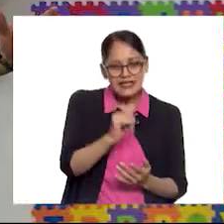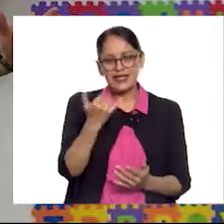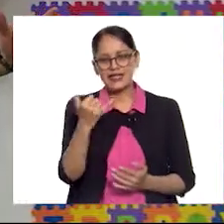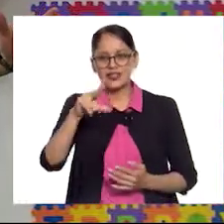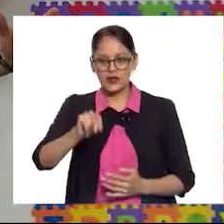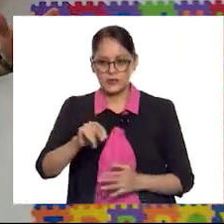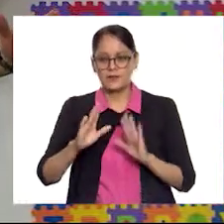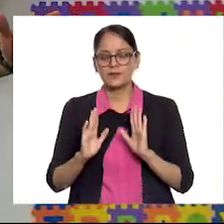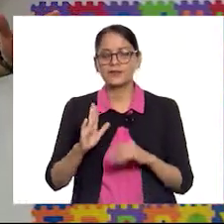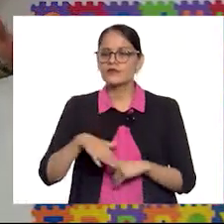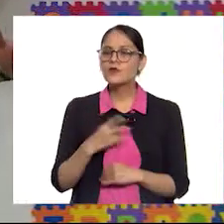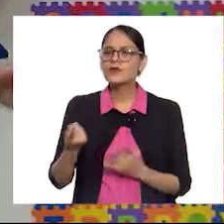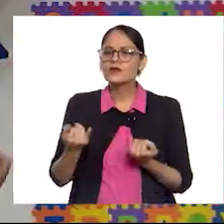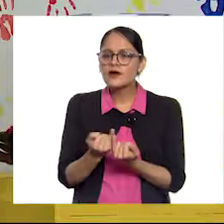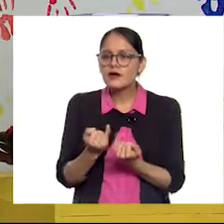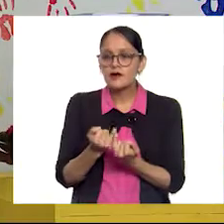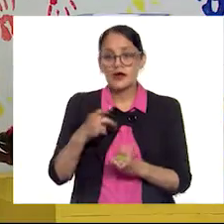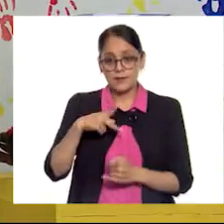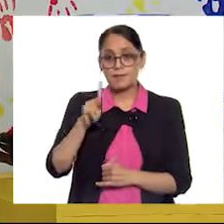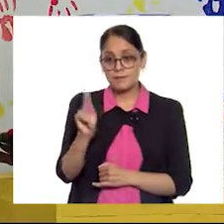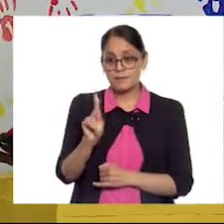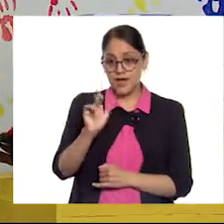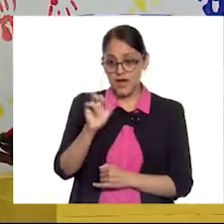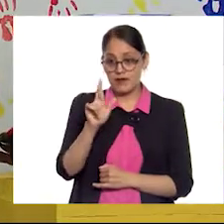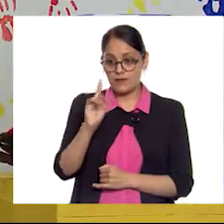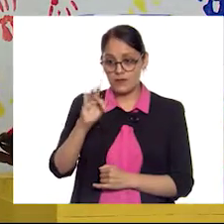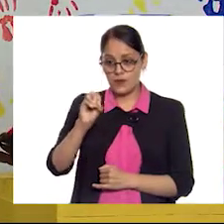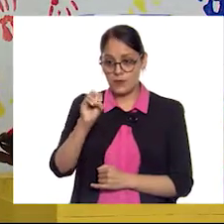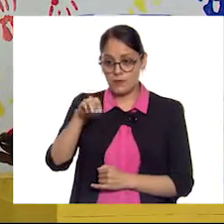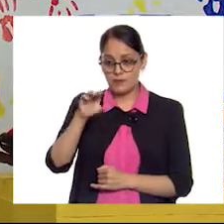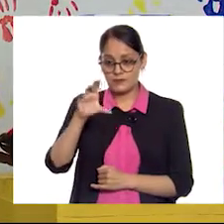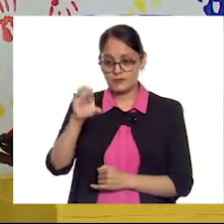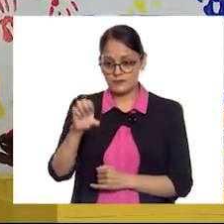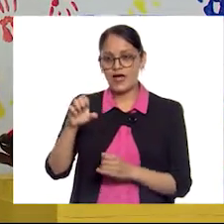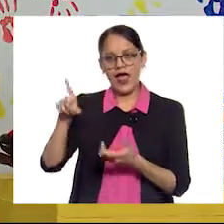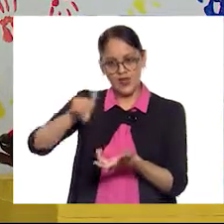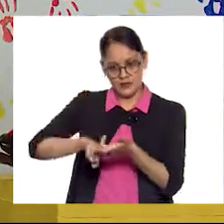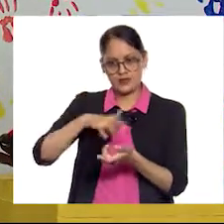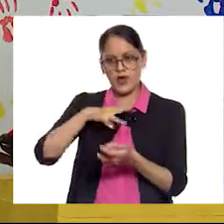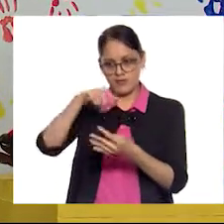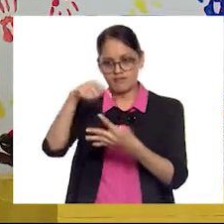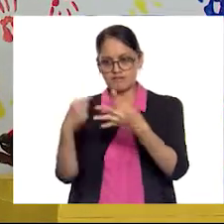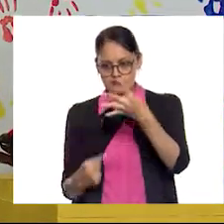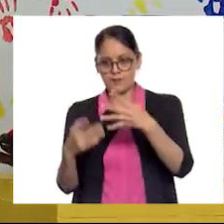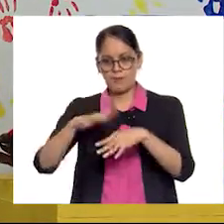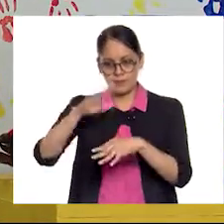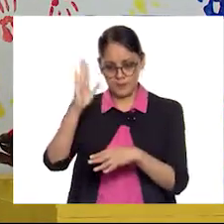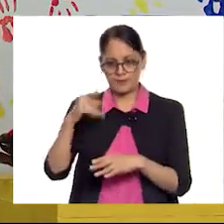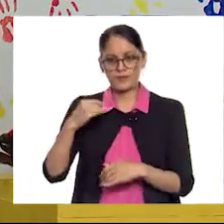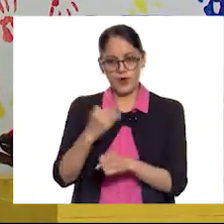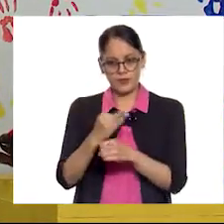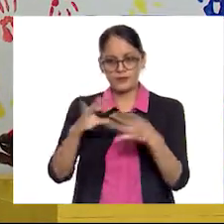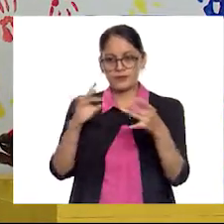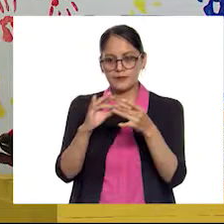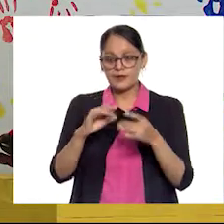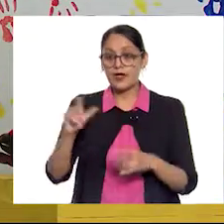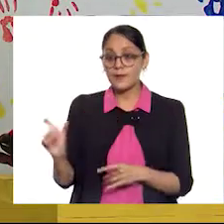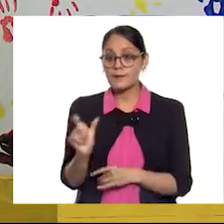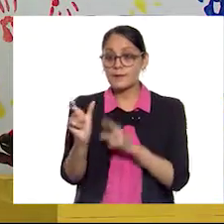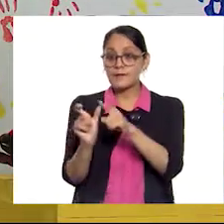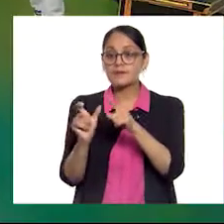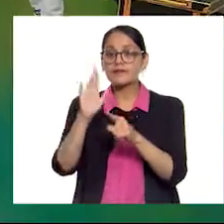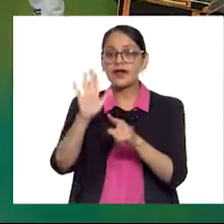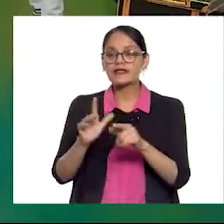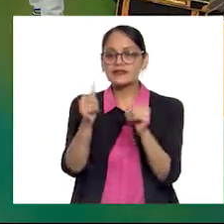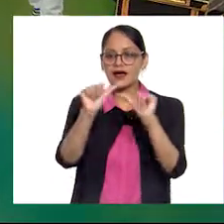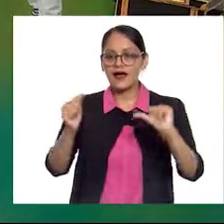el performance también tiene otros elementos y vamos a hablar precisamente de lo que es el performance. Como te decía, el performance es una forma de